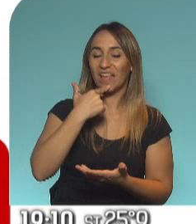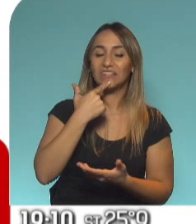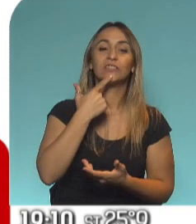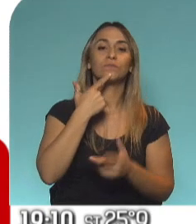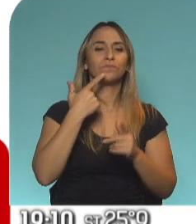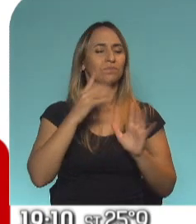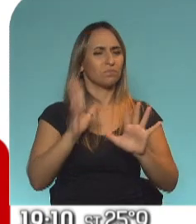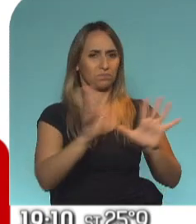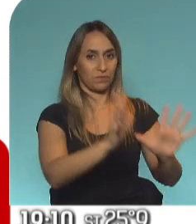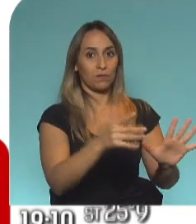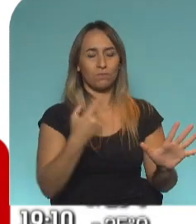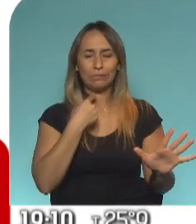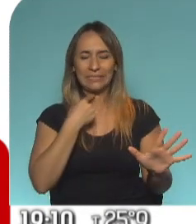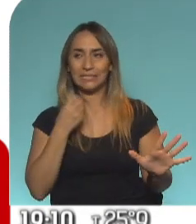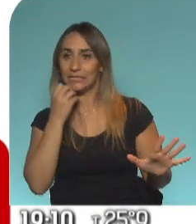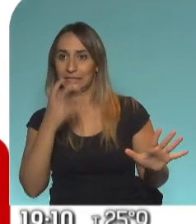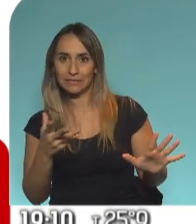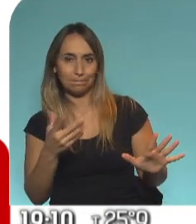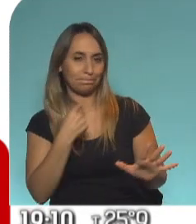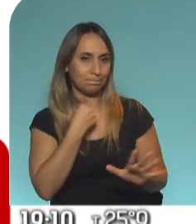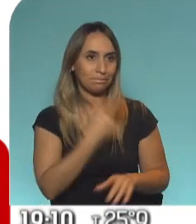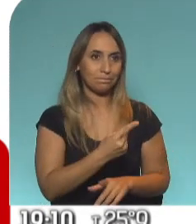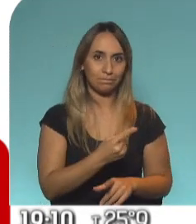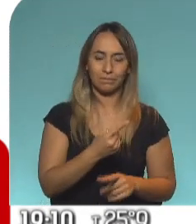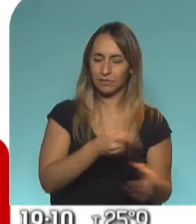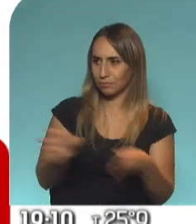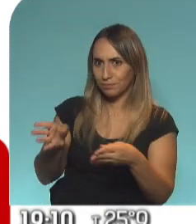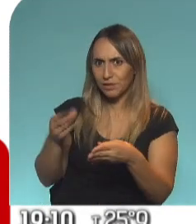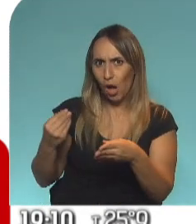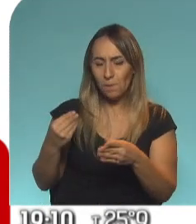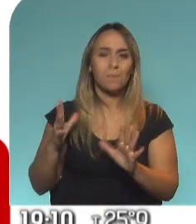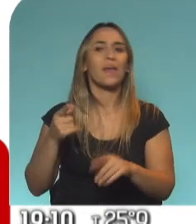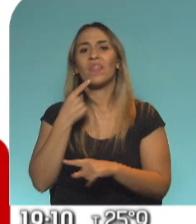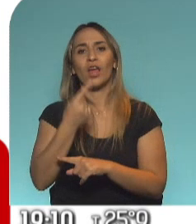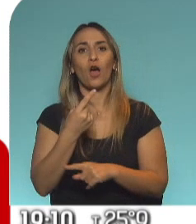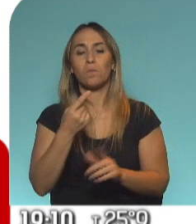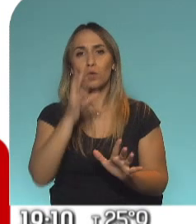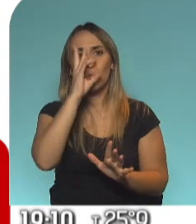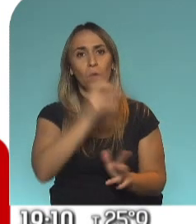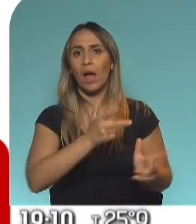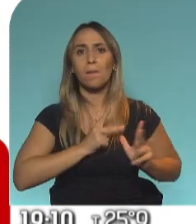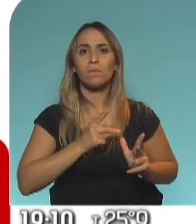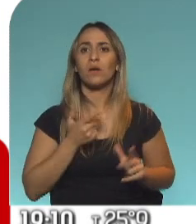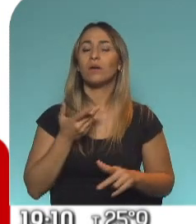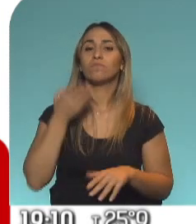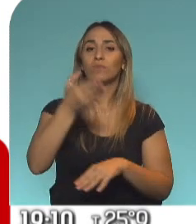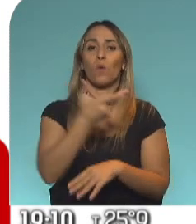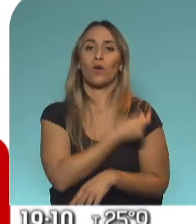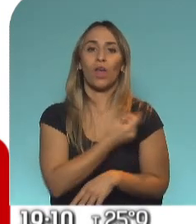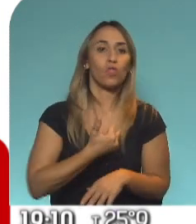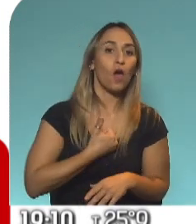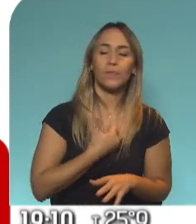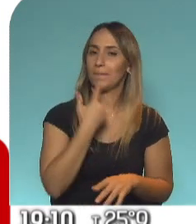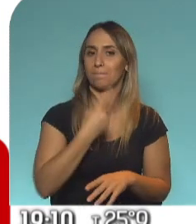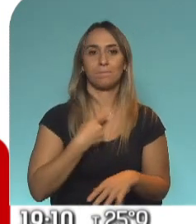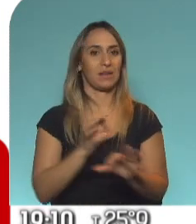aclaró específicamente que en ningún momento se le mencionó a dónde se la iba a vacunar, ni que a una pregunta